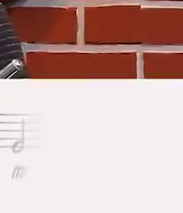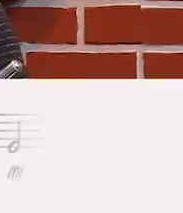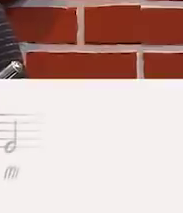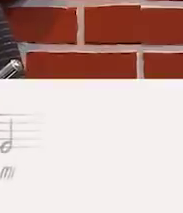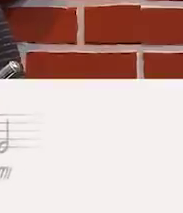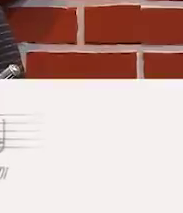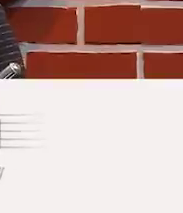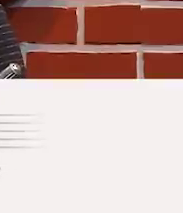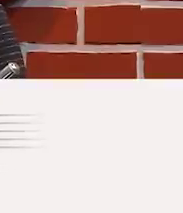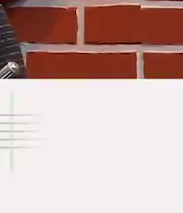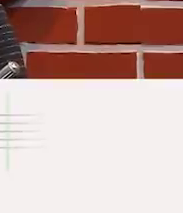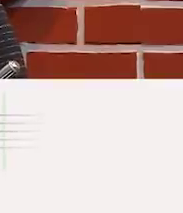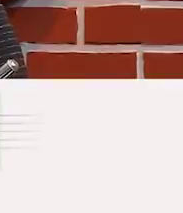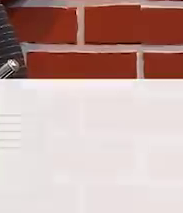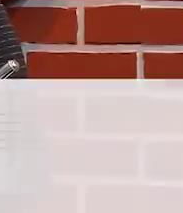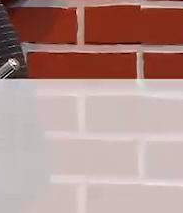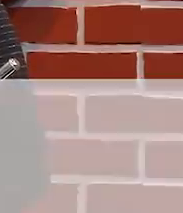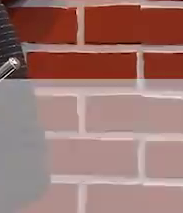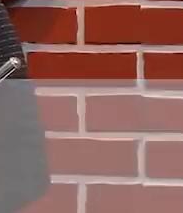fa, mi, mi.